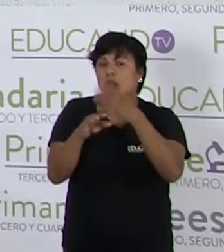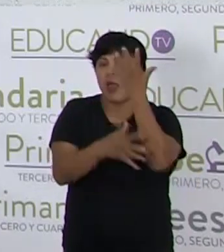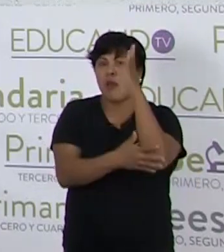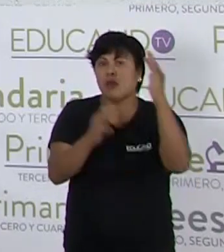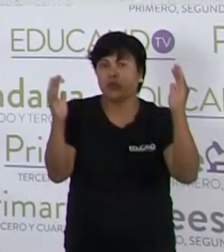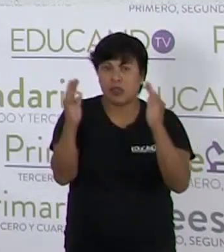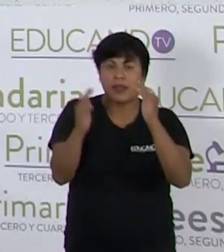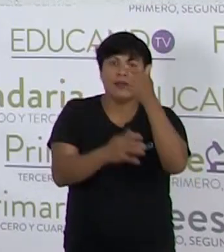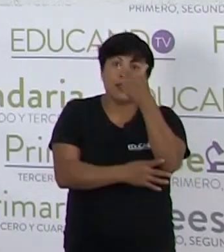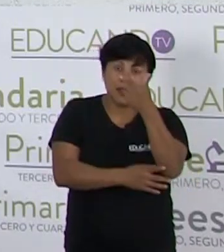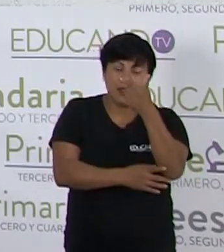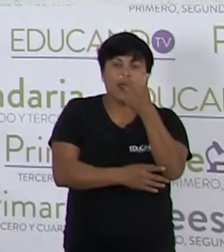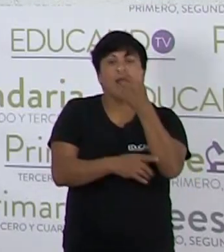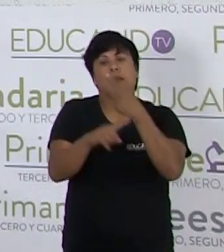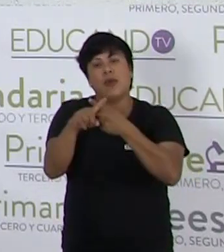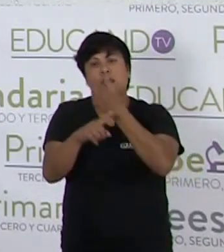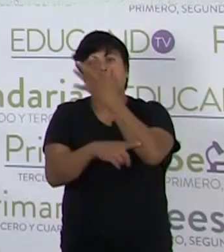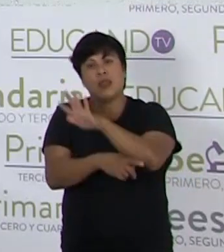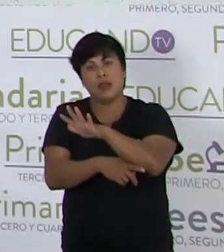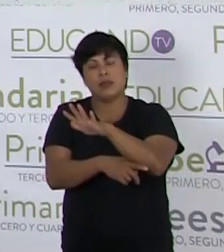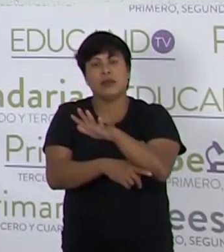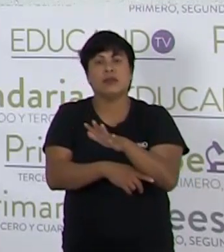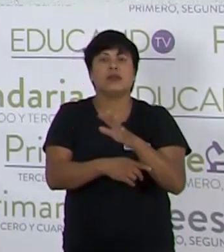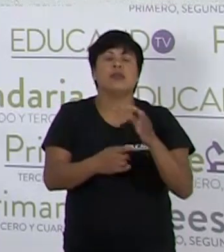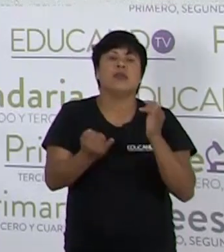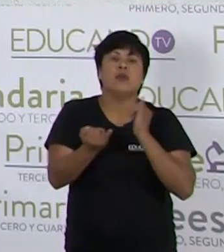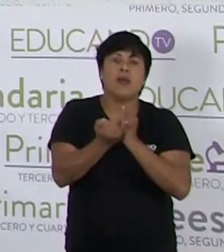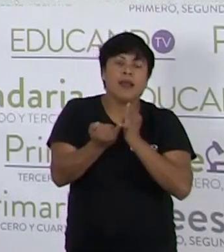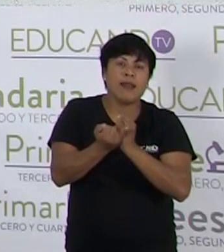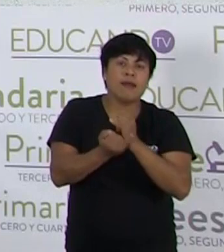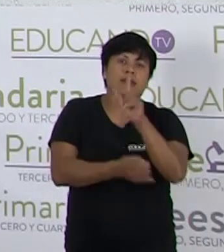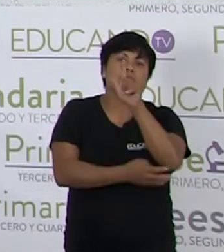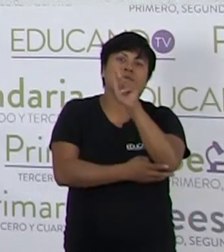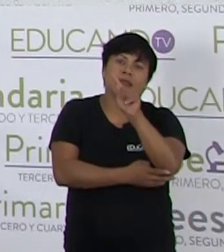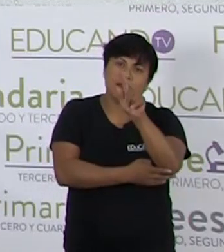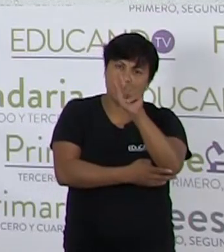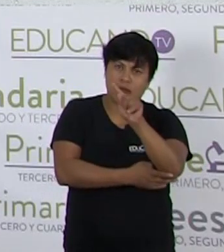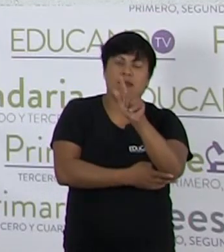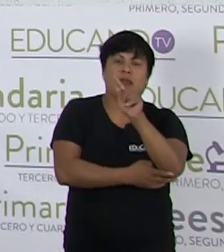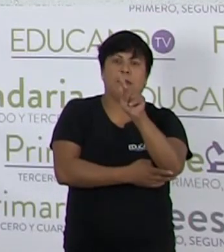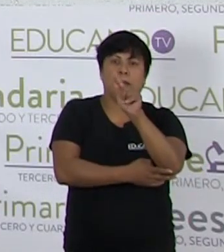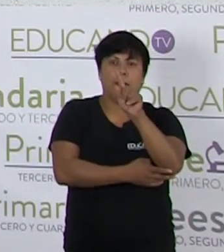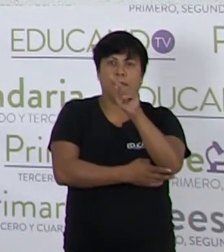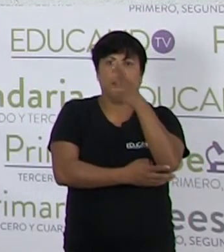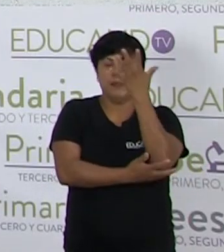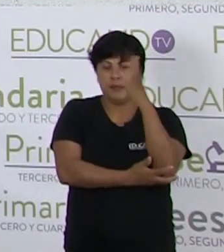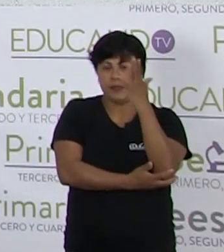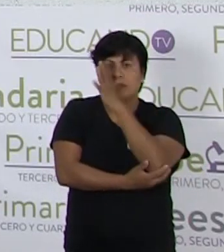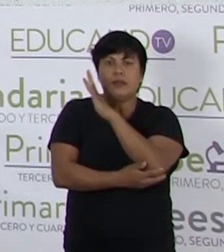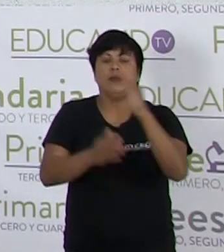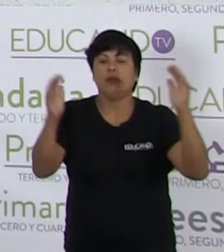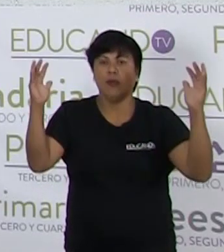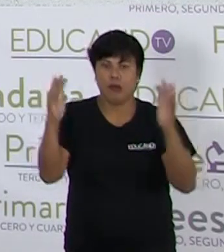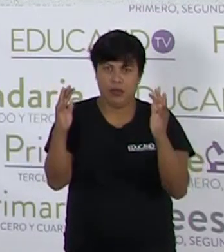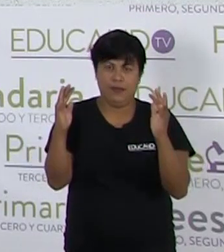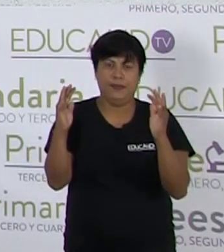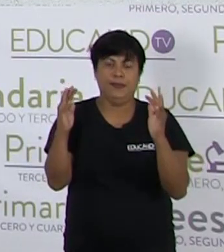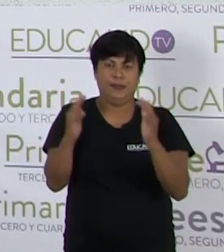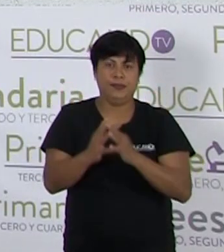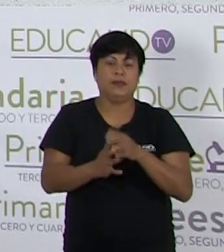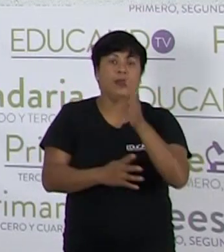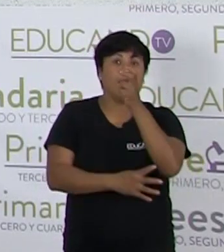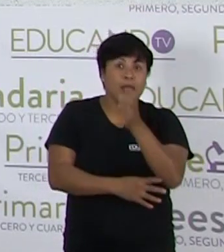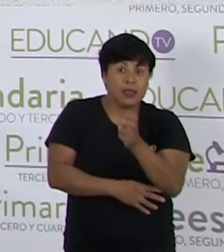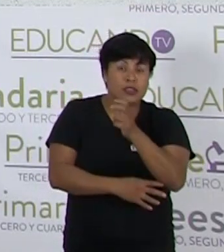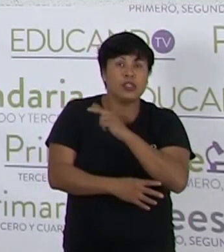10. Entonces son 7 por 10. Serían 70. Y